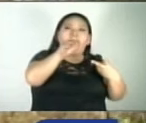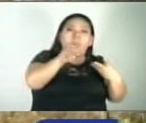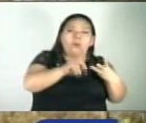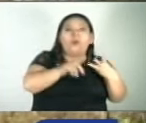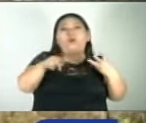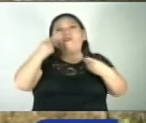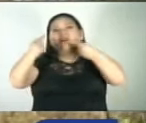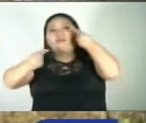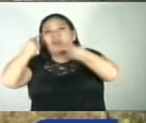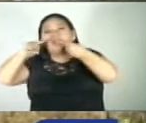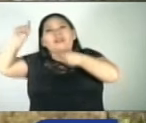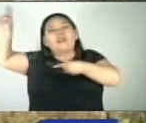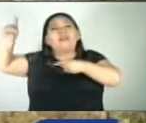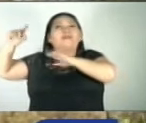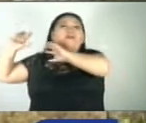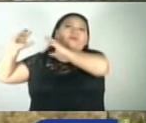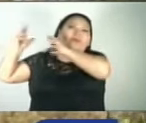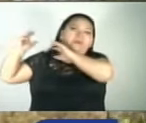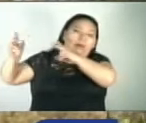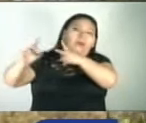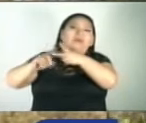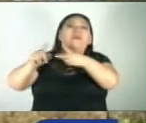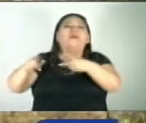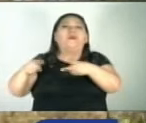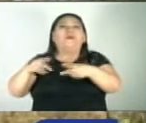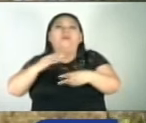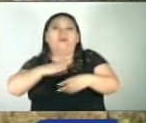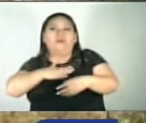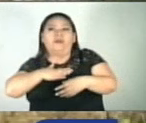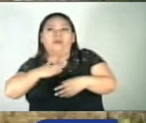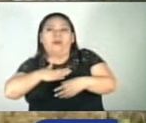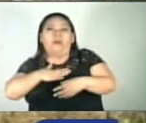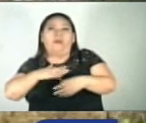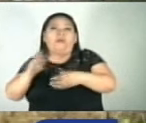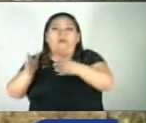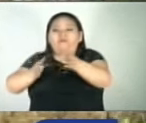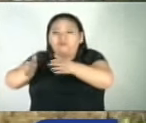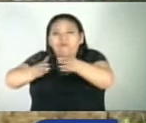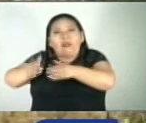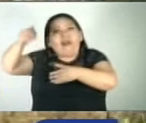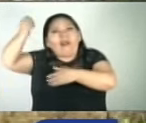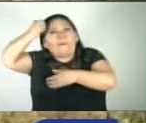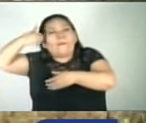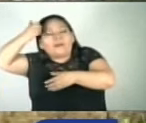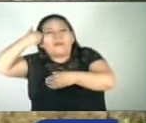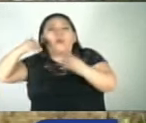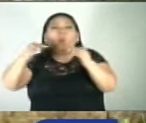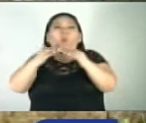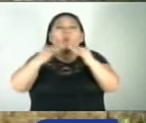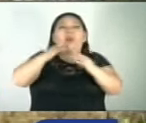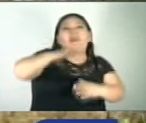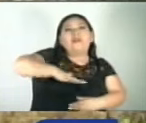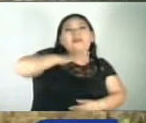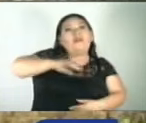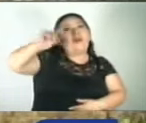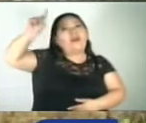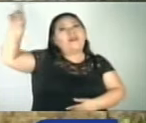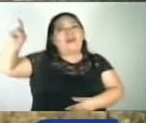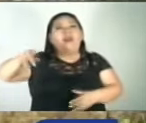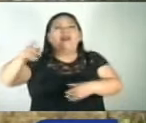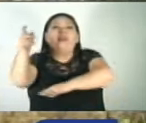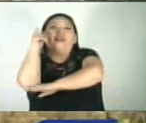la cascada del Escuco en Sonsonate y se va acompañado con un taller de barro. También un atardecer en el Peñón de Comasagua y